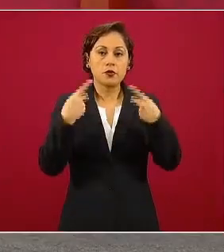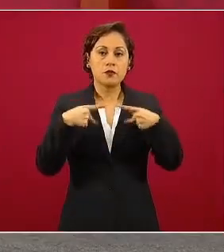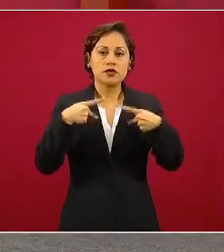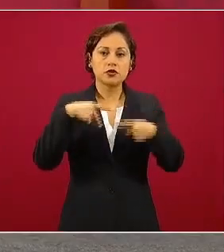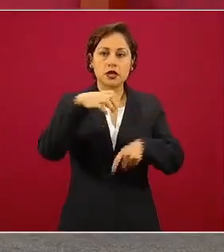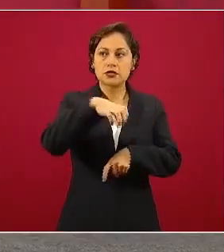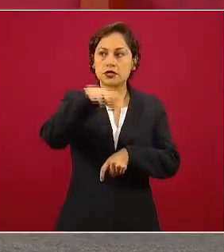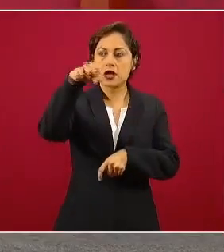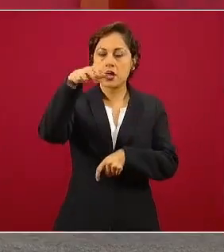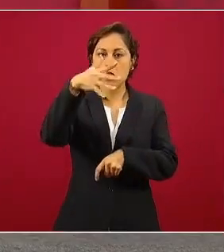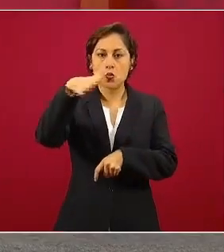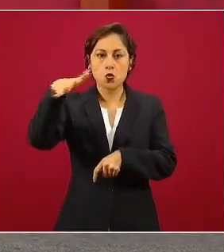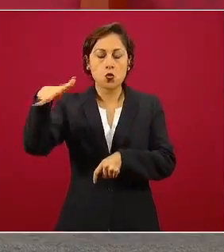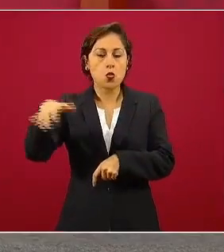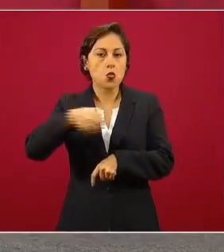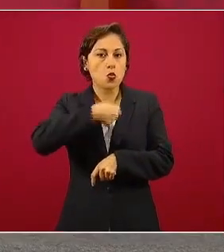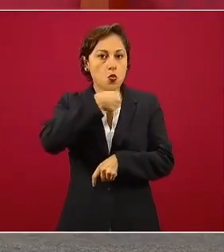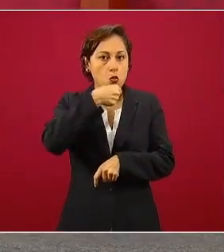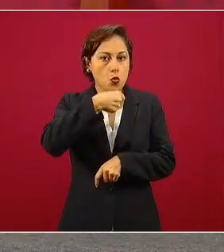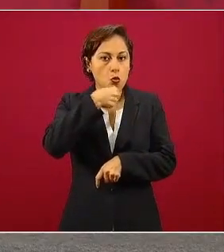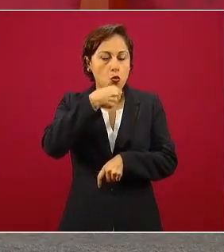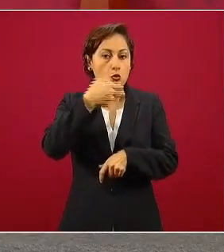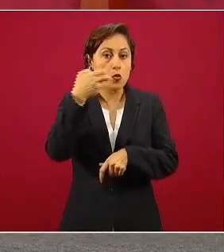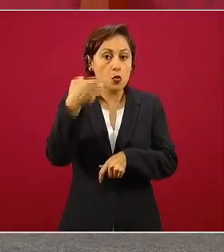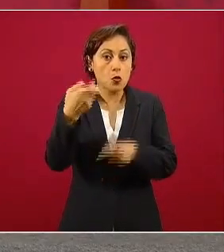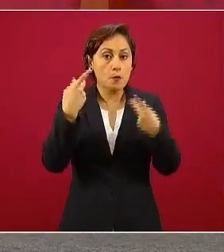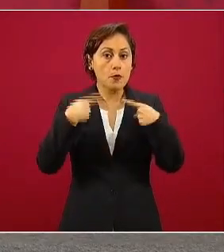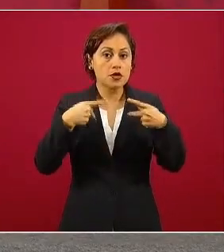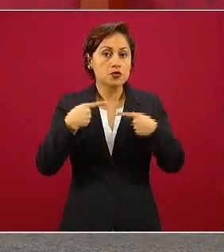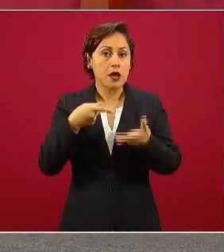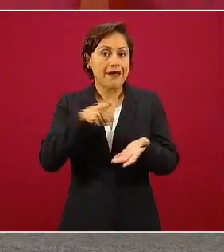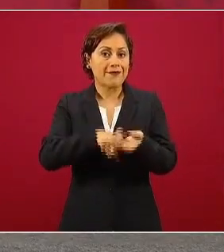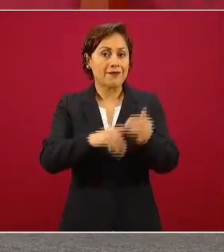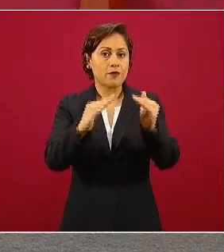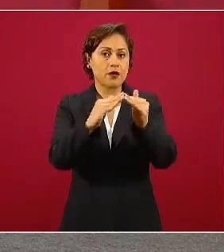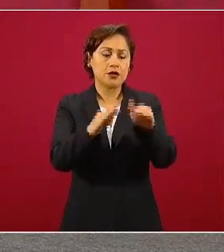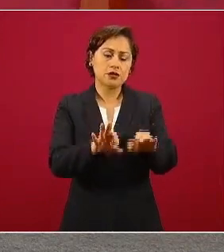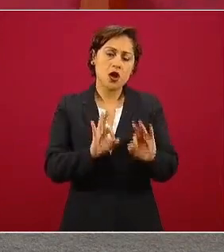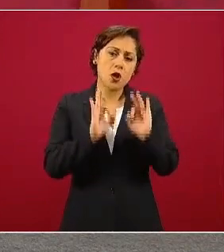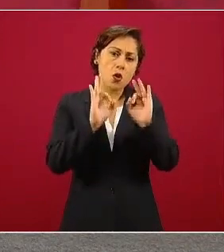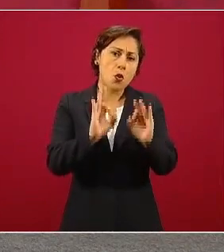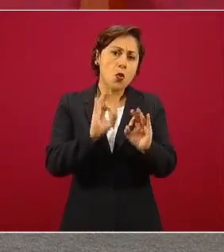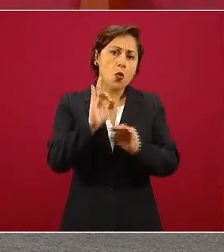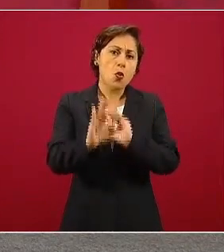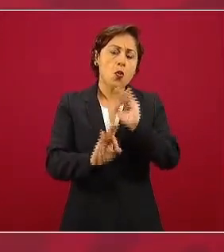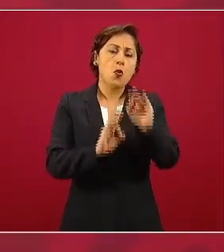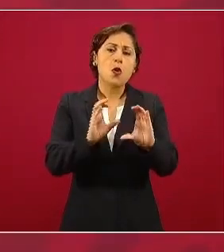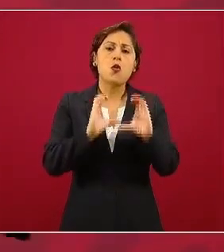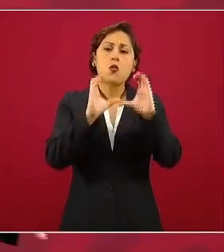mayores, ancianos, respetables, cuidarlos. Ahí sí,